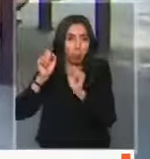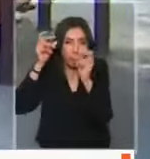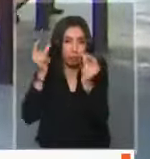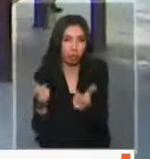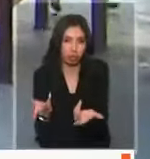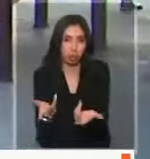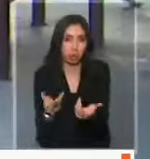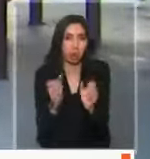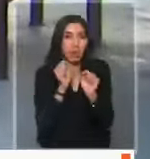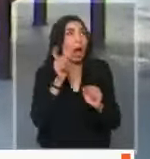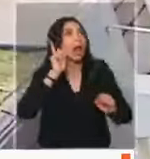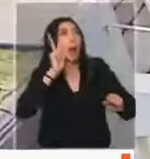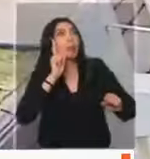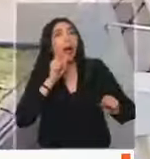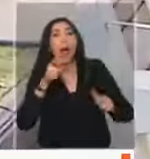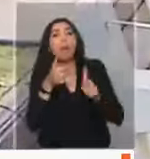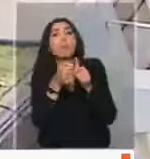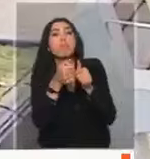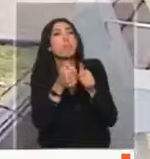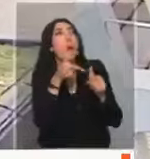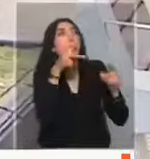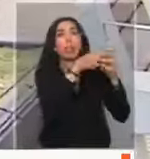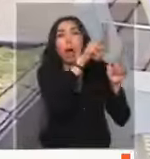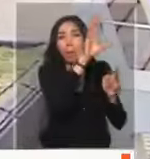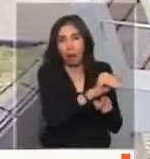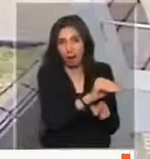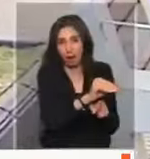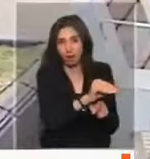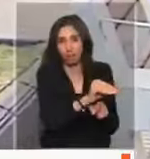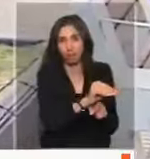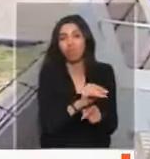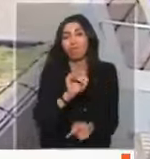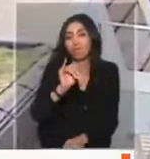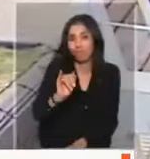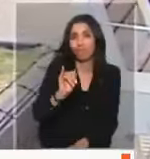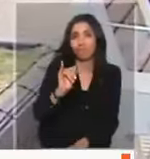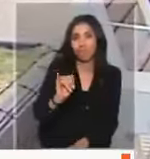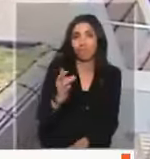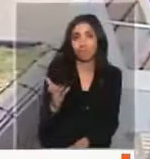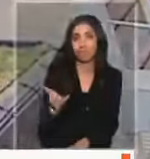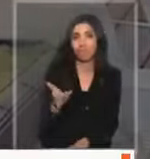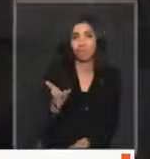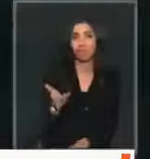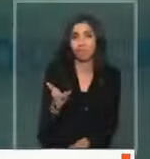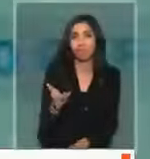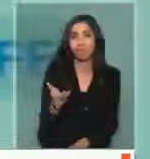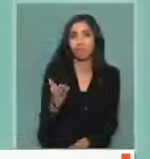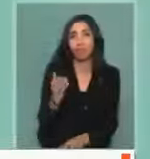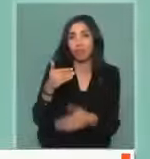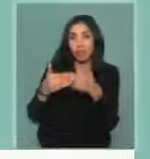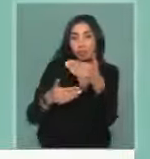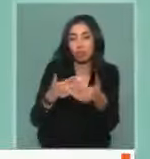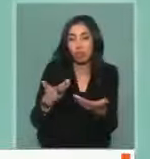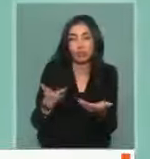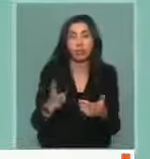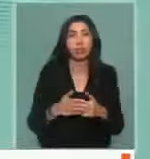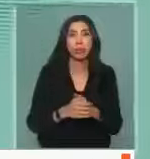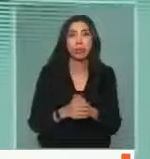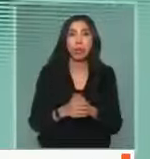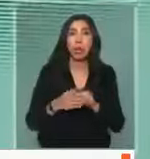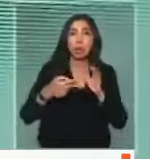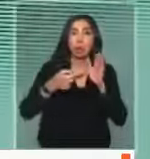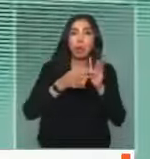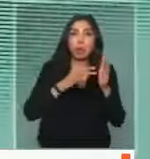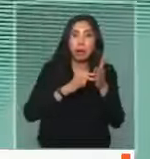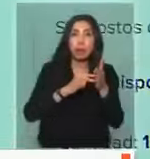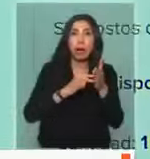para inhibir la alarma. Digamos. Sí, debe estar hecho para eso, para que funcione en toda ocasión. El problema es que conseguir un inhibidor